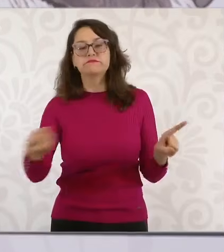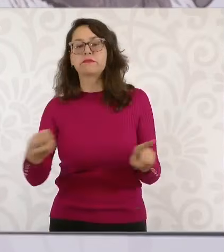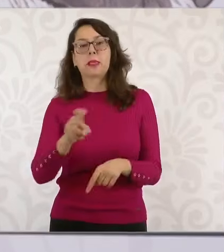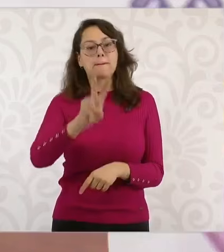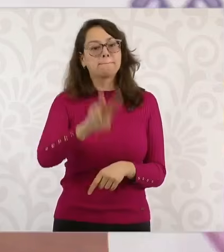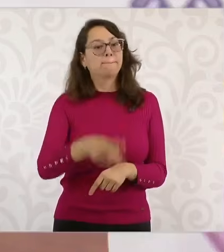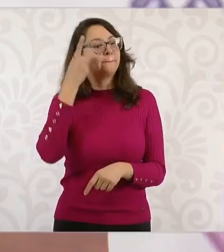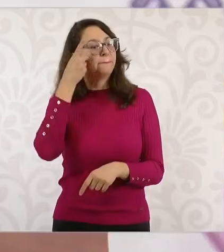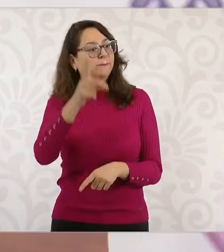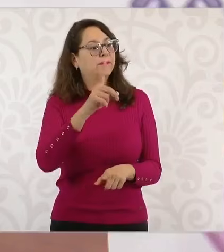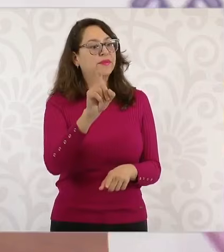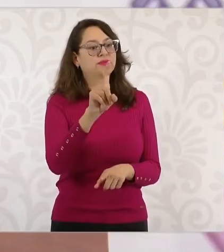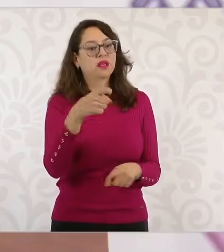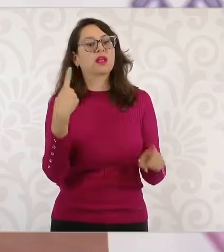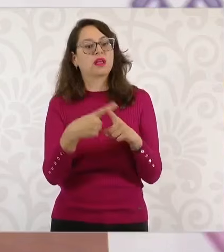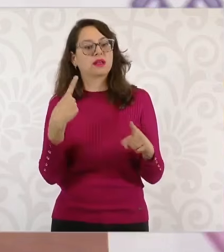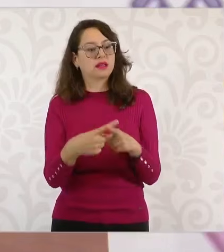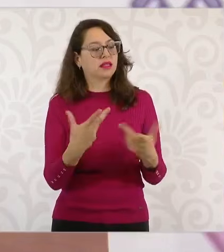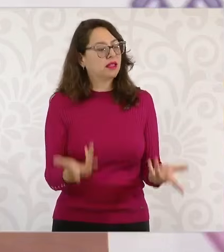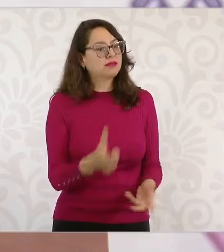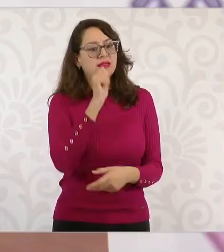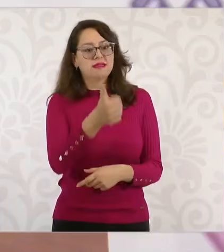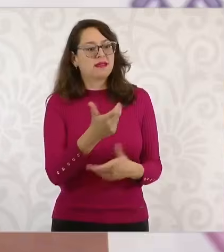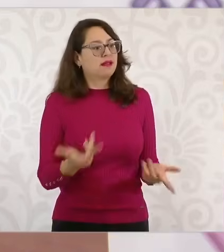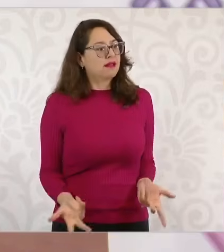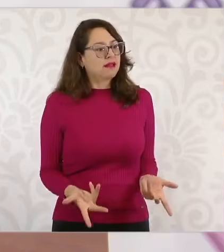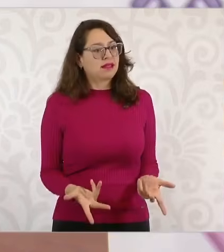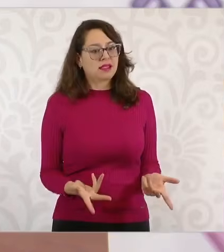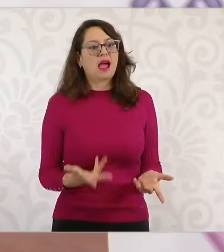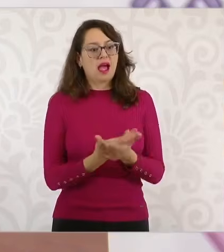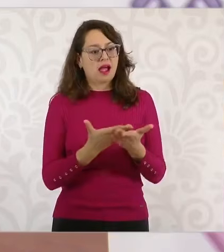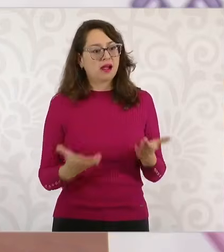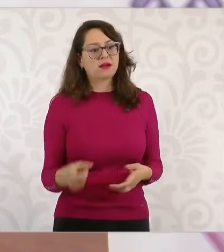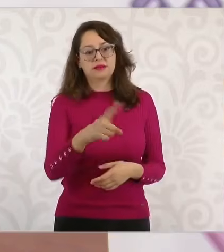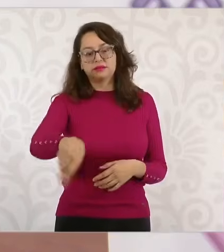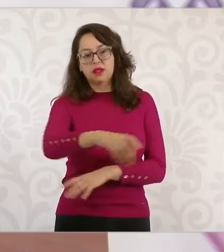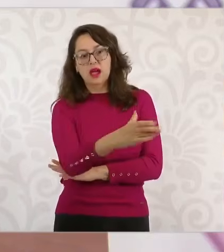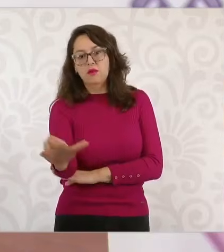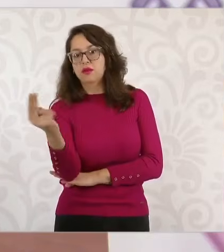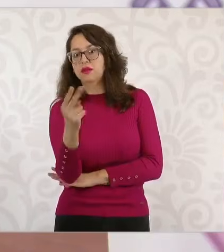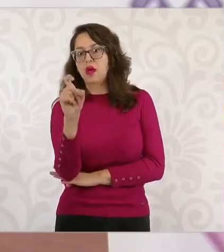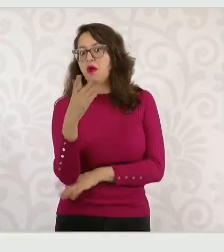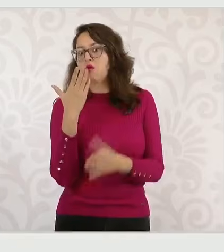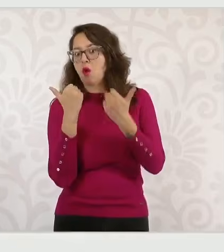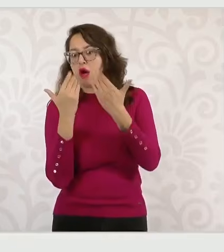Ejidatarios que no tenían su título de agua, se los estamos regresando.